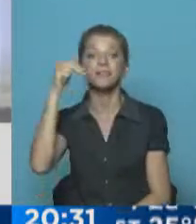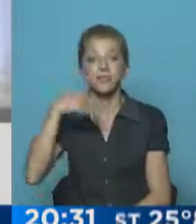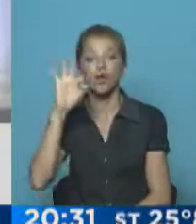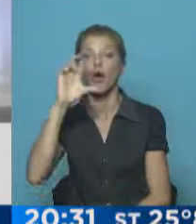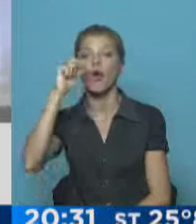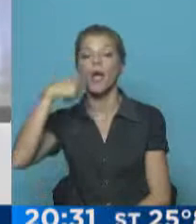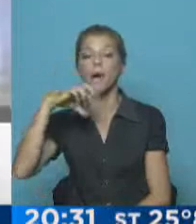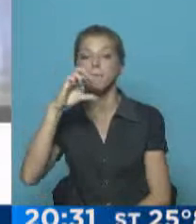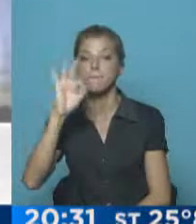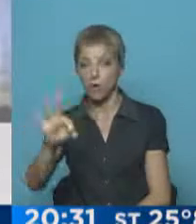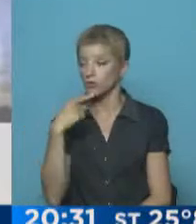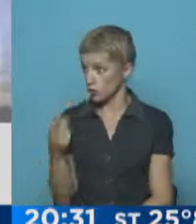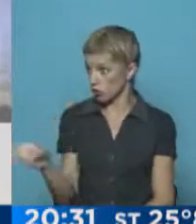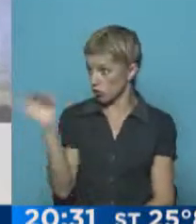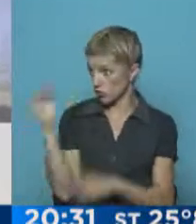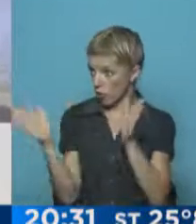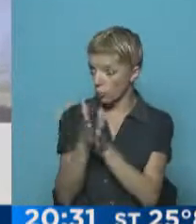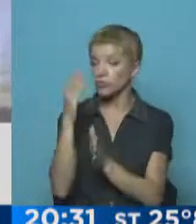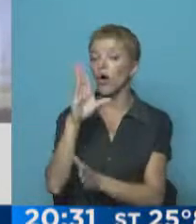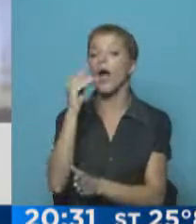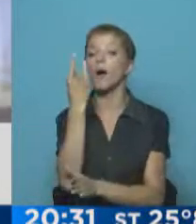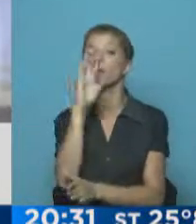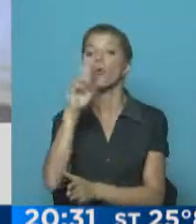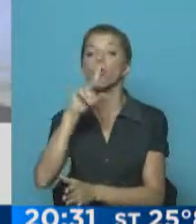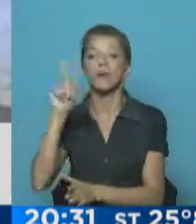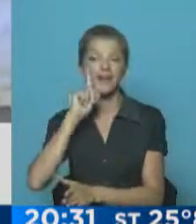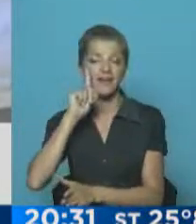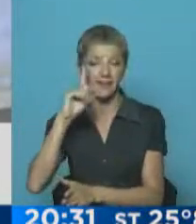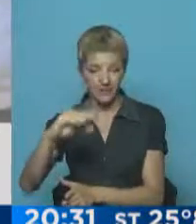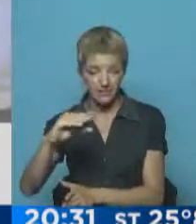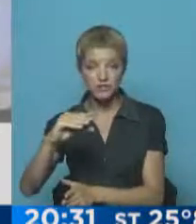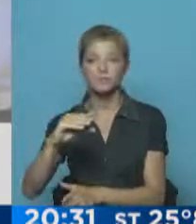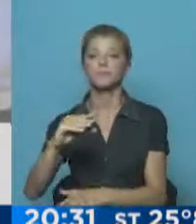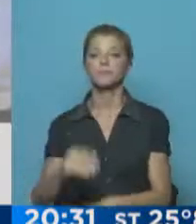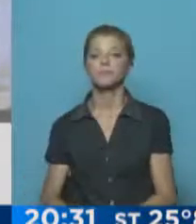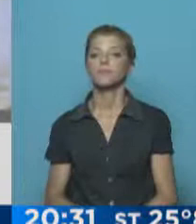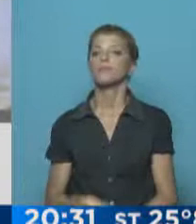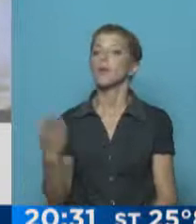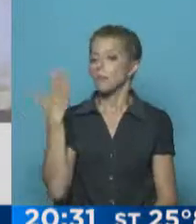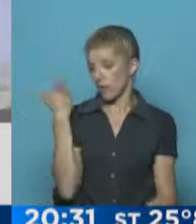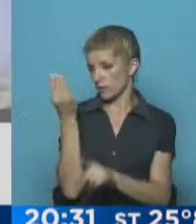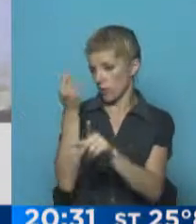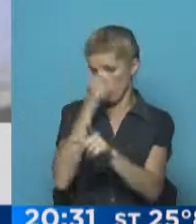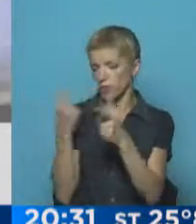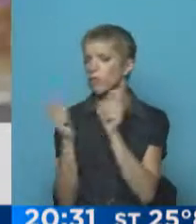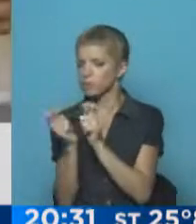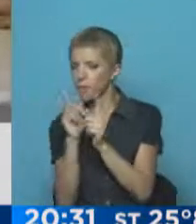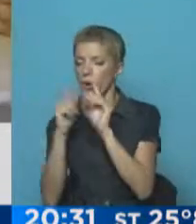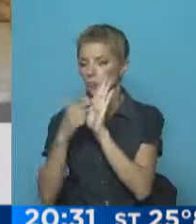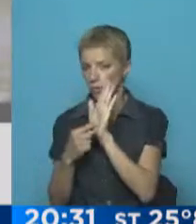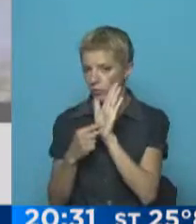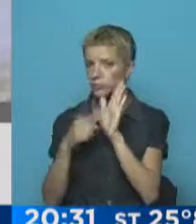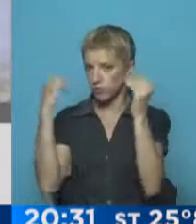diría diariamente, con Patricia Bullrich, con Eugenio Bursaco. Tuvieron reuniones el fin de semana para concretar los detalles. Obviamente es